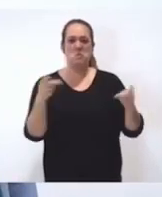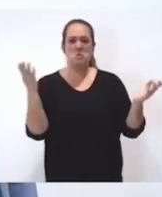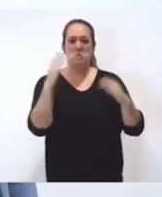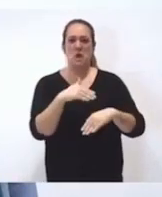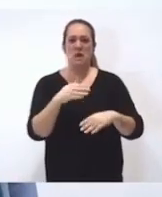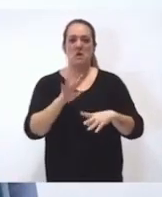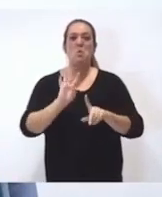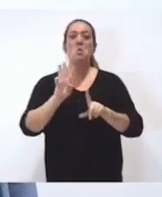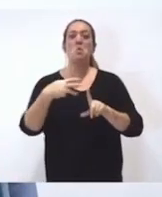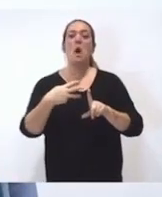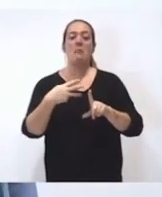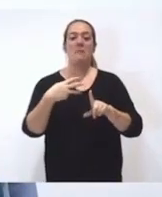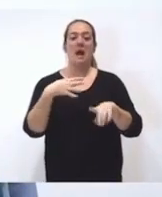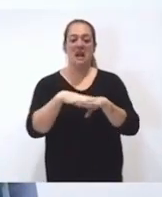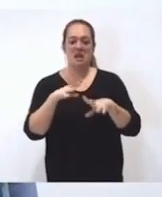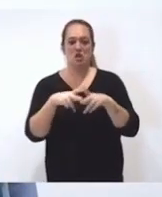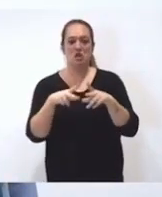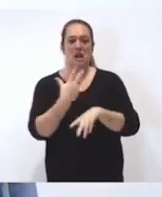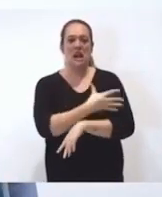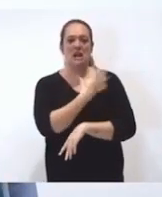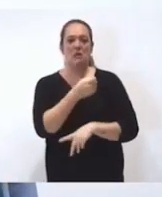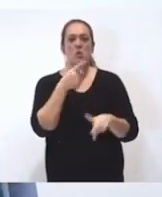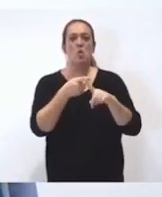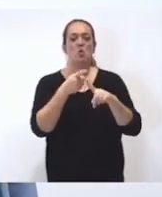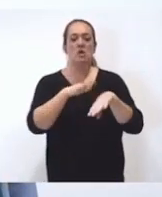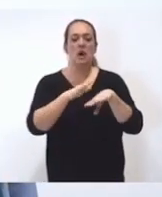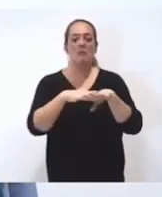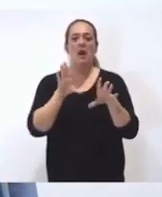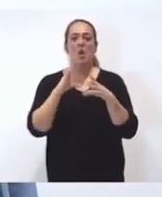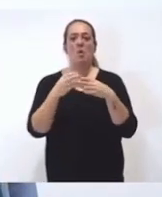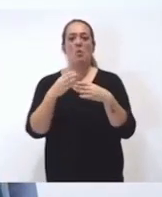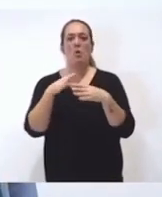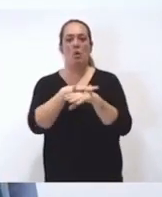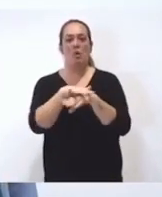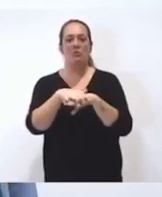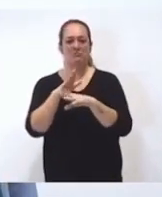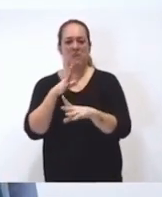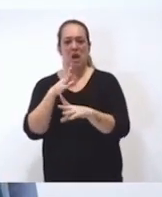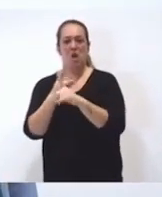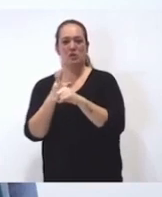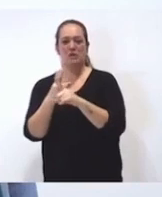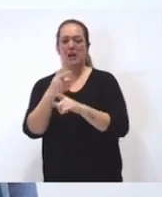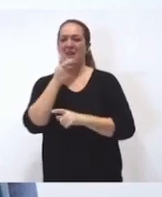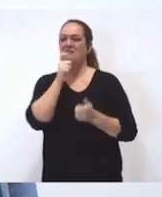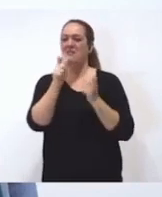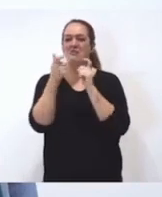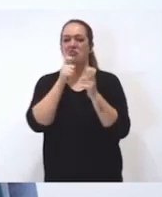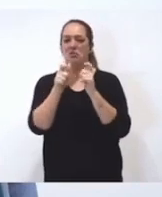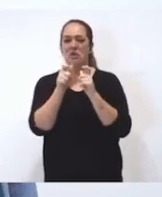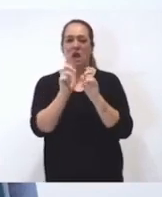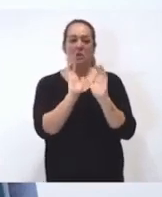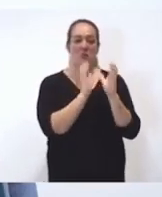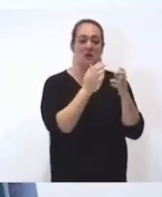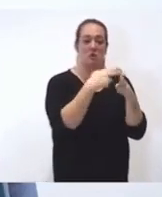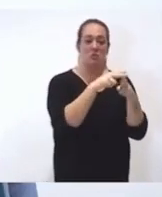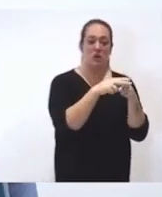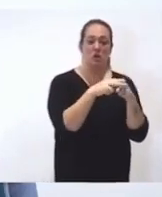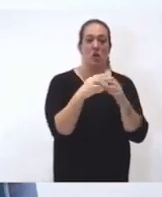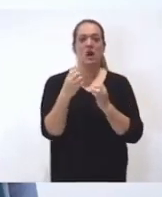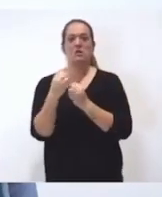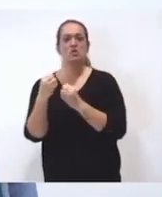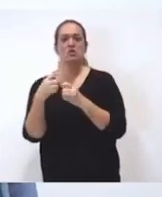web del Cabildo y sus redes sociales para insultar a la oposición, porque no distinguen entre el partido y la institución, o sí lo